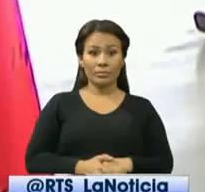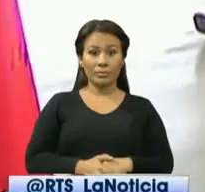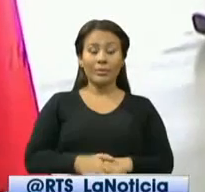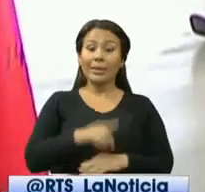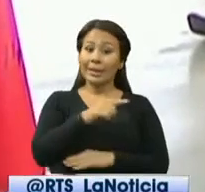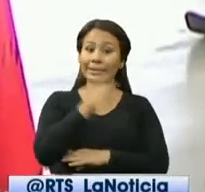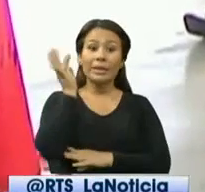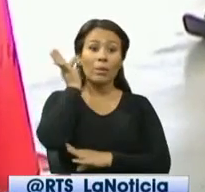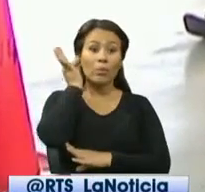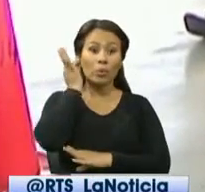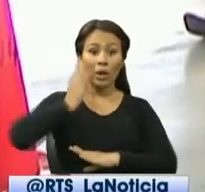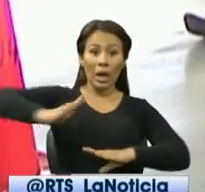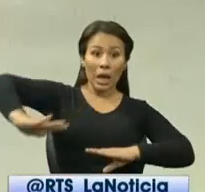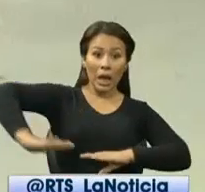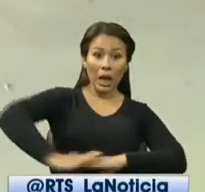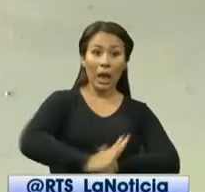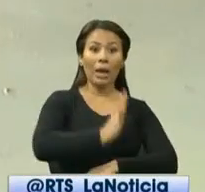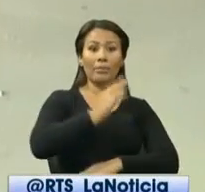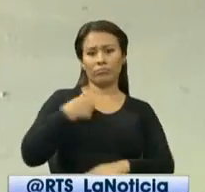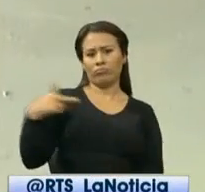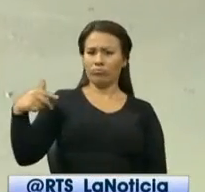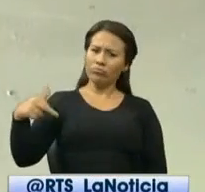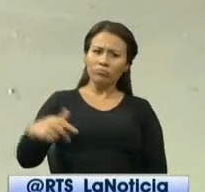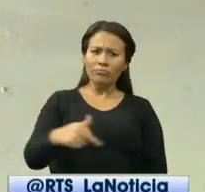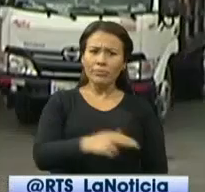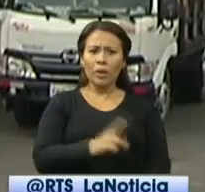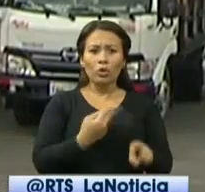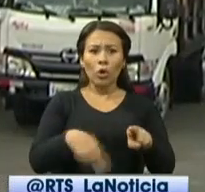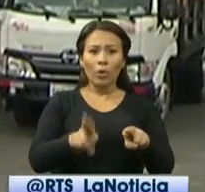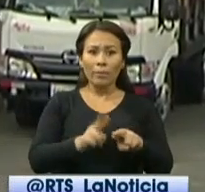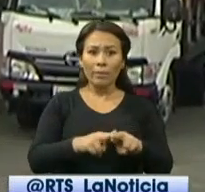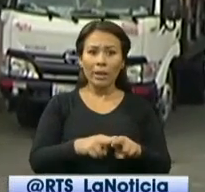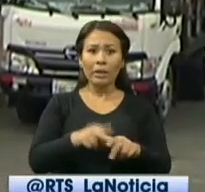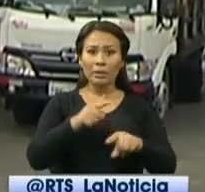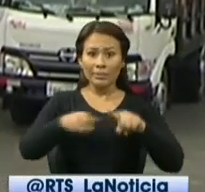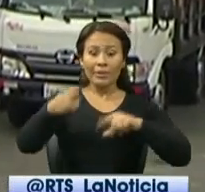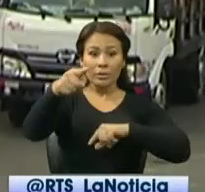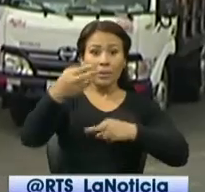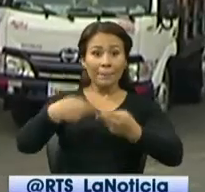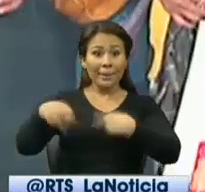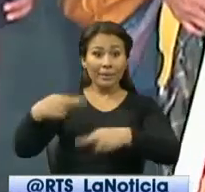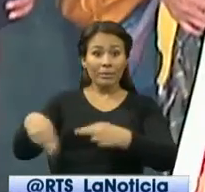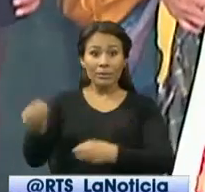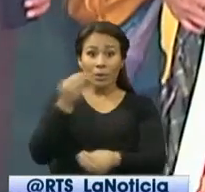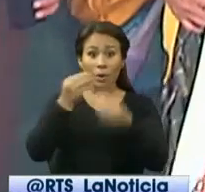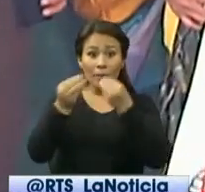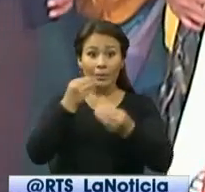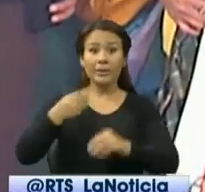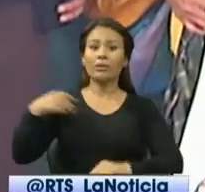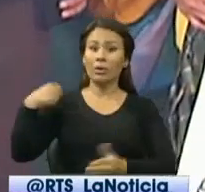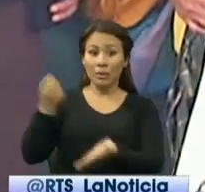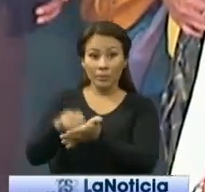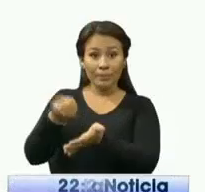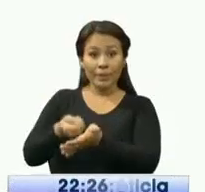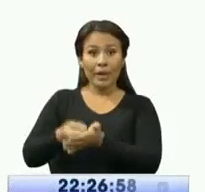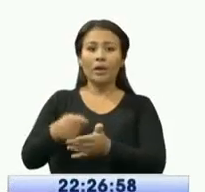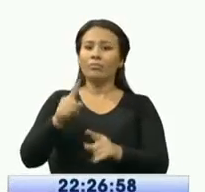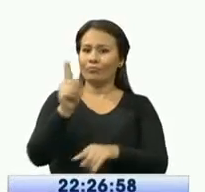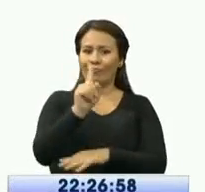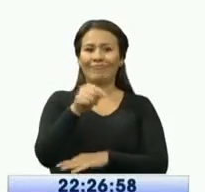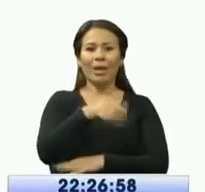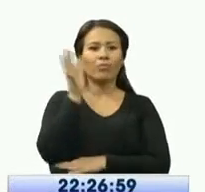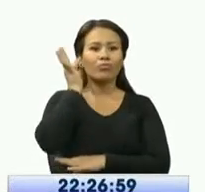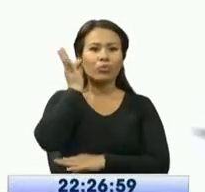Esta mujer resbaló mientras caminaba por el mercado municipal de la Avenida del Ejército y Alcedo. Y para el asombro de clientes y